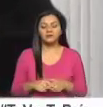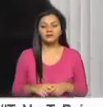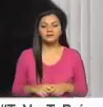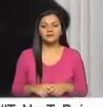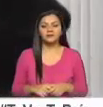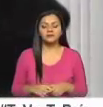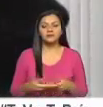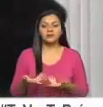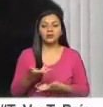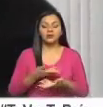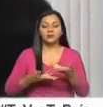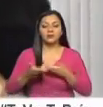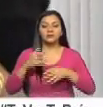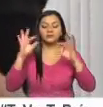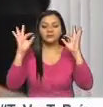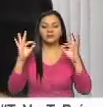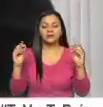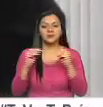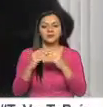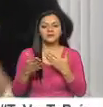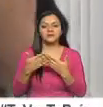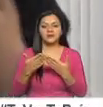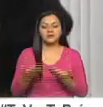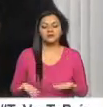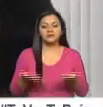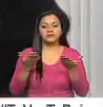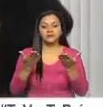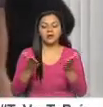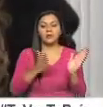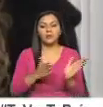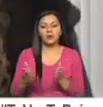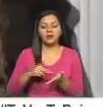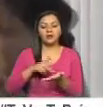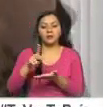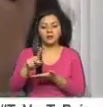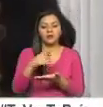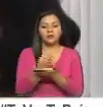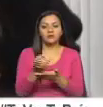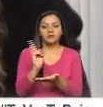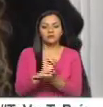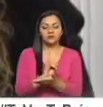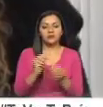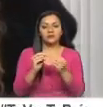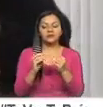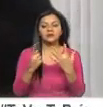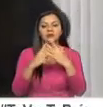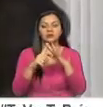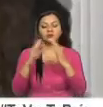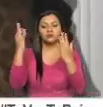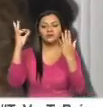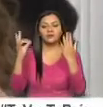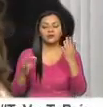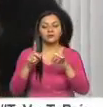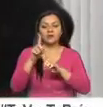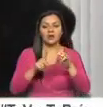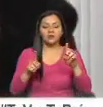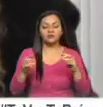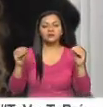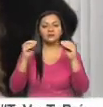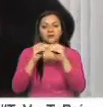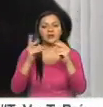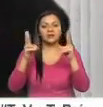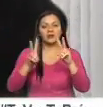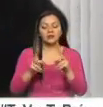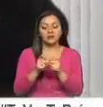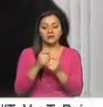en comercio electrónico para facilitar sistemas de pago en medios electrónicos, inclusión financiera en la ruralidad, aplicaciones para